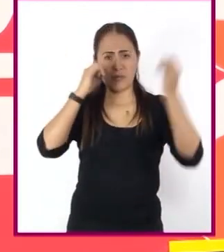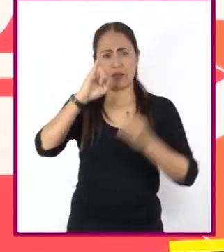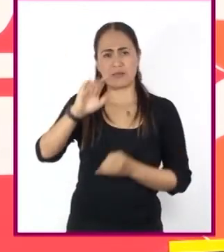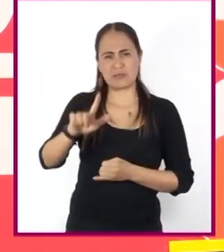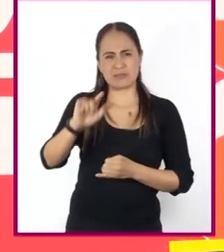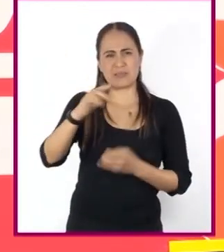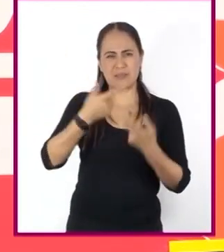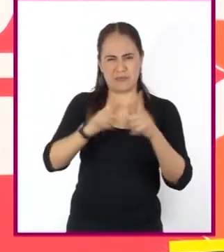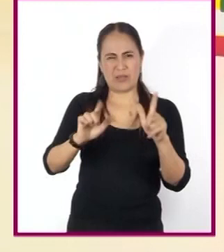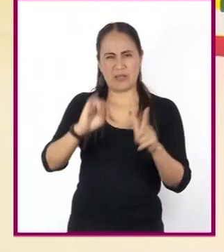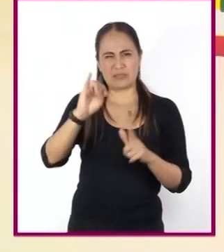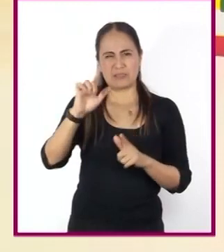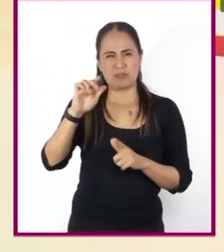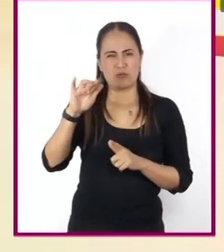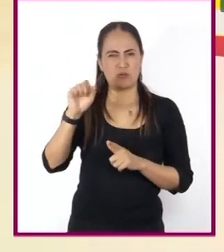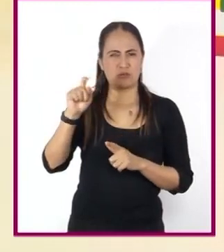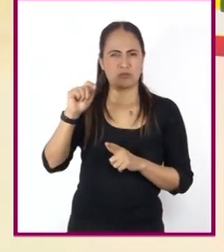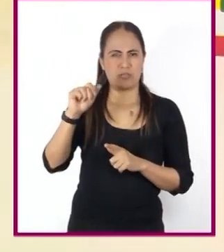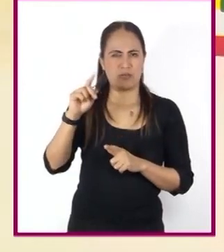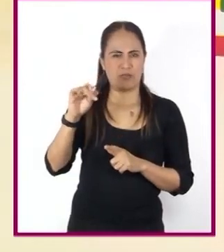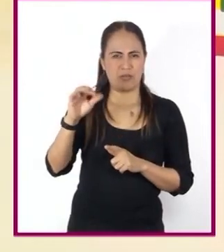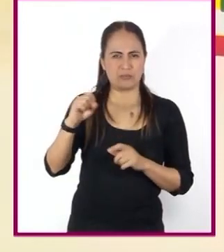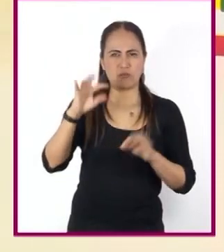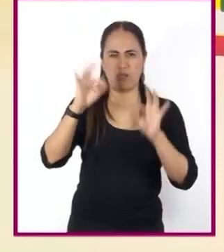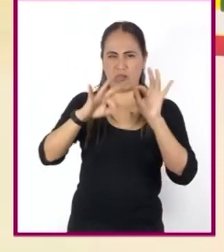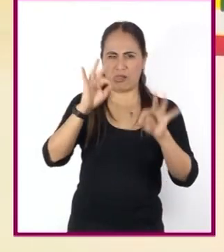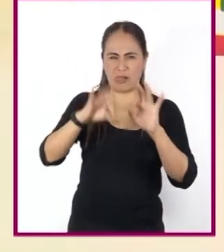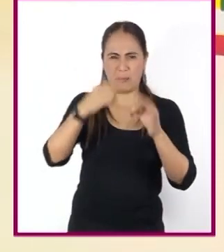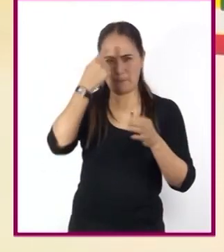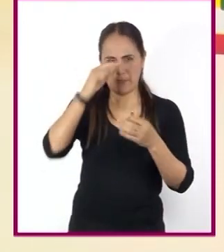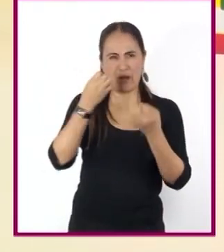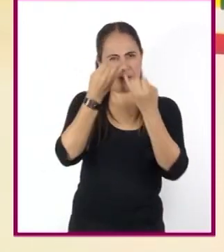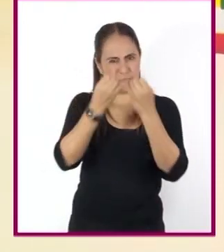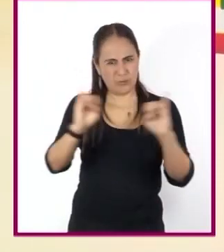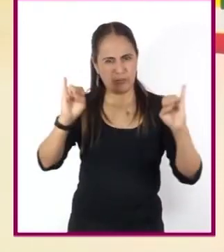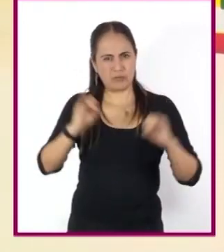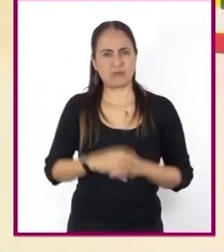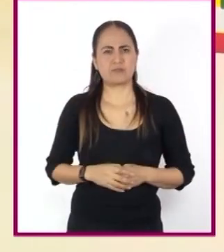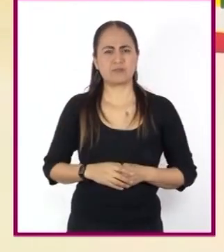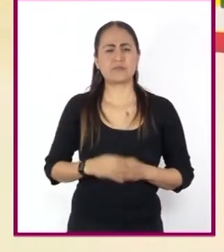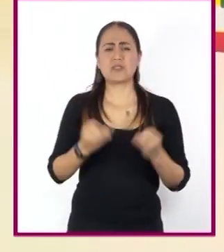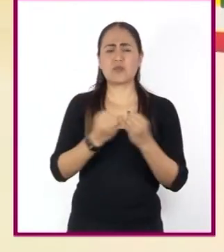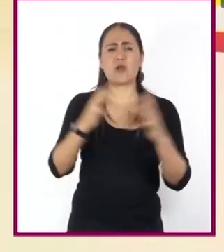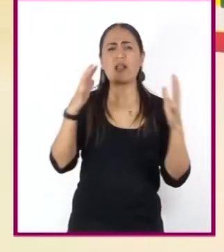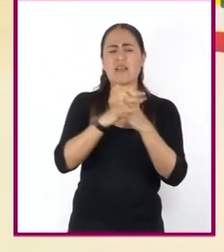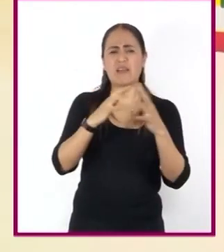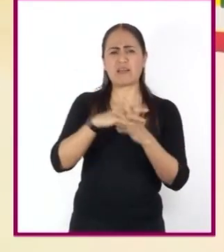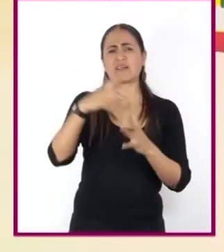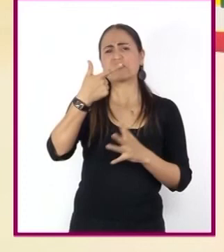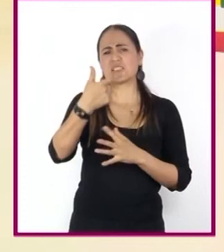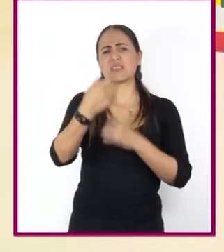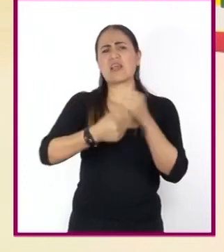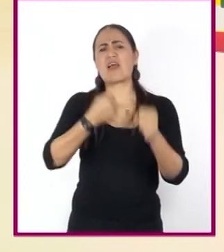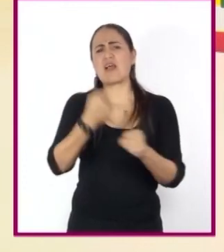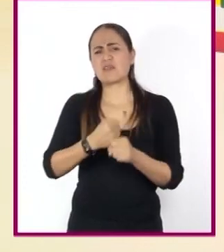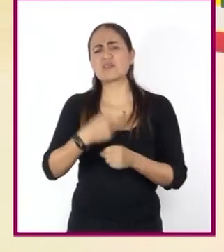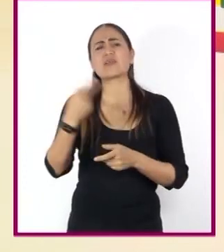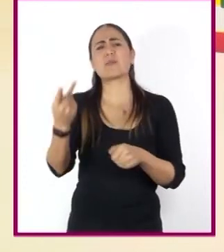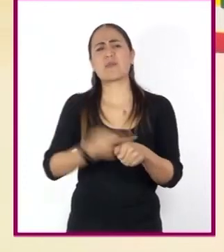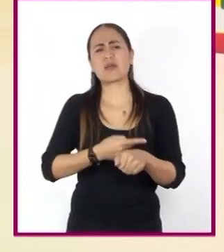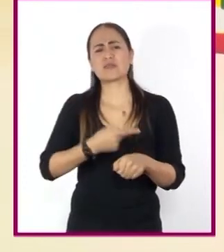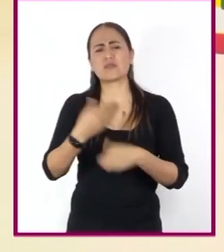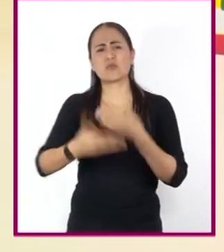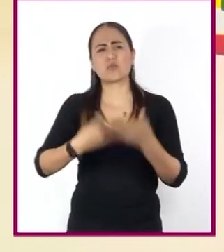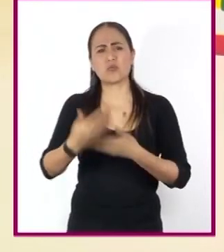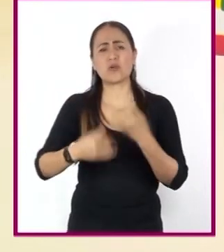proceso? Vimos las consecuencias que trajo consigo la Guerra de los 7 años. Las medidas implementadas por